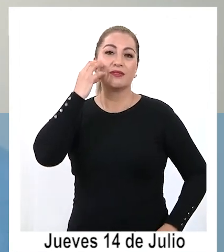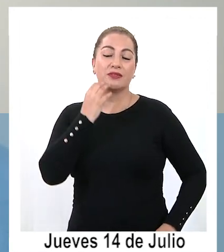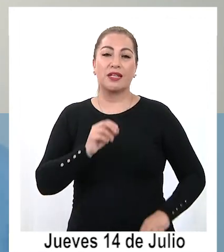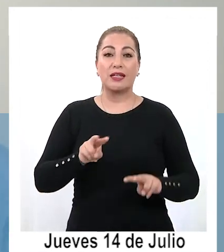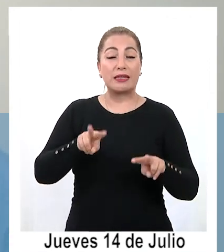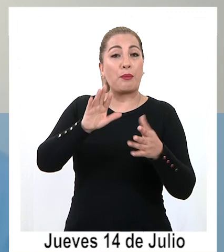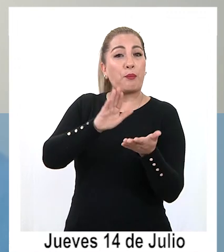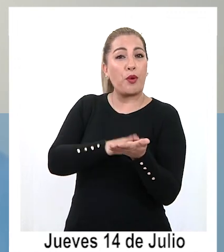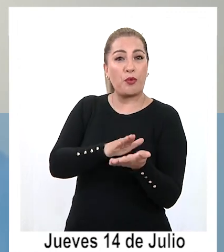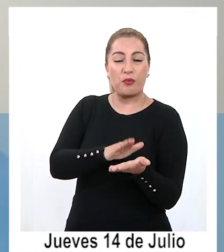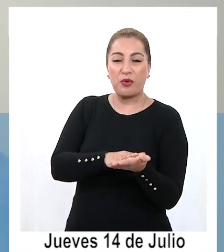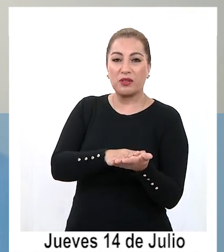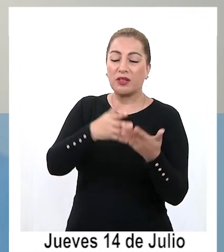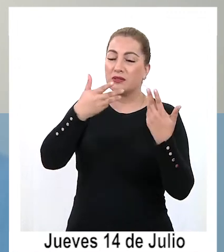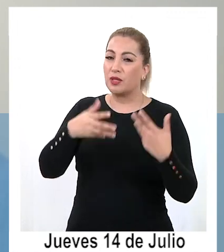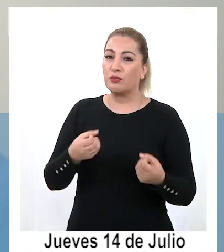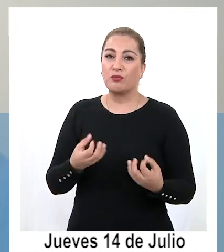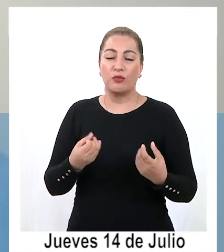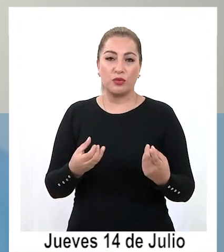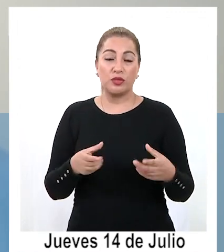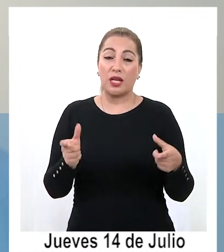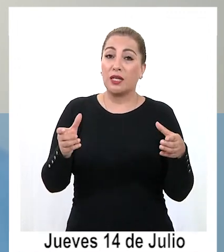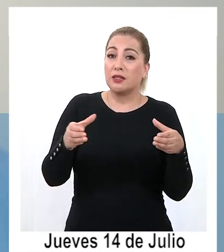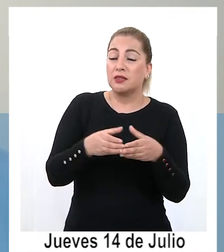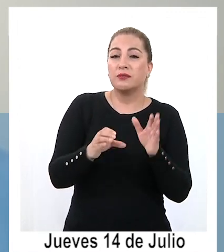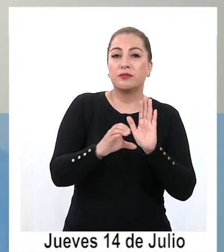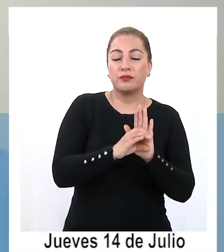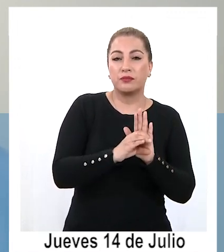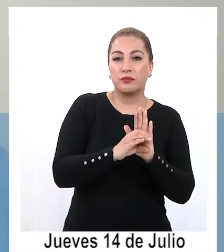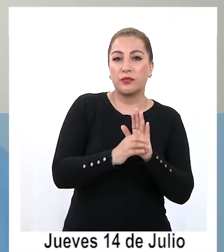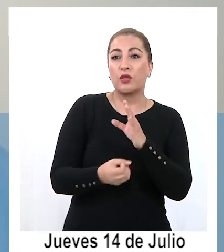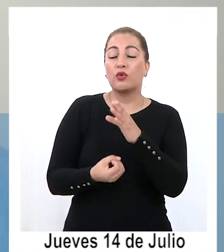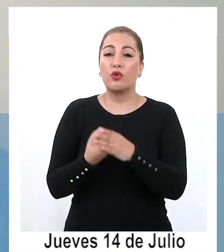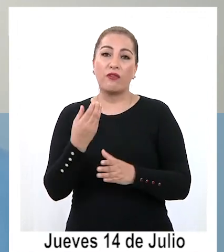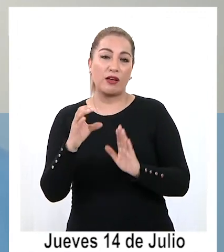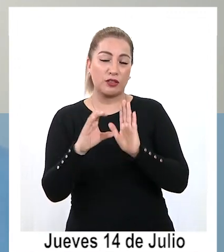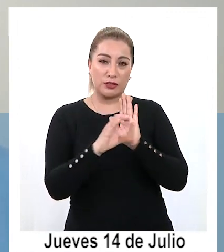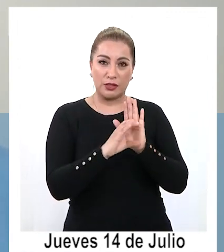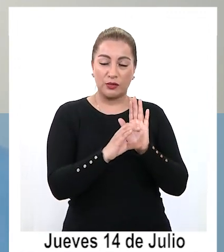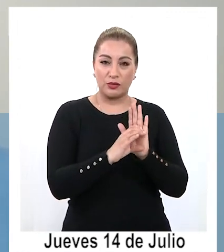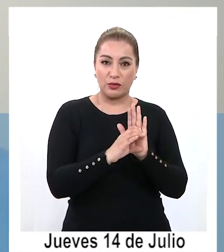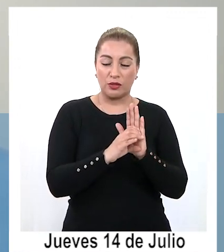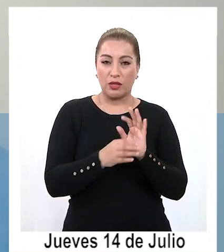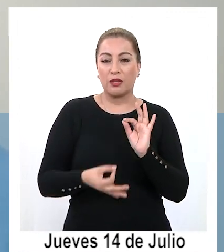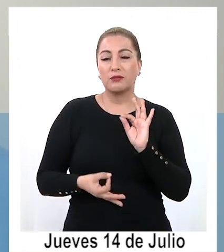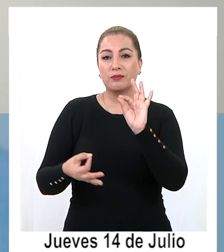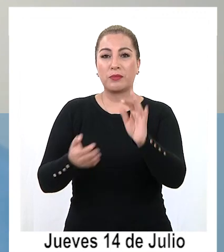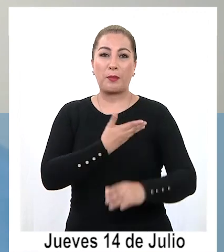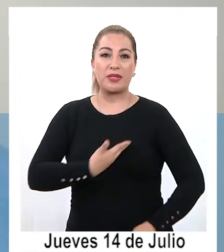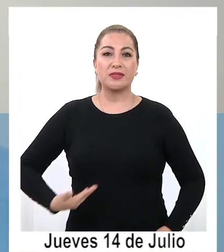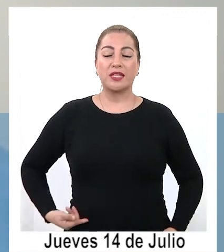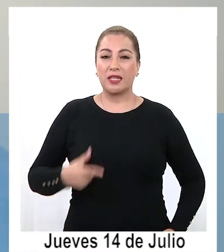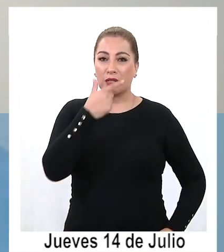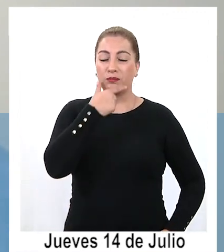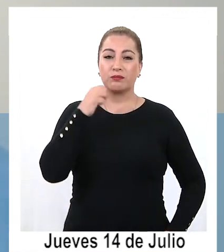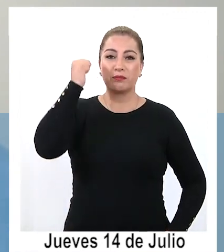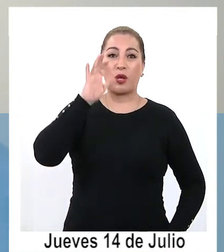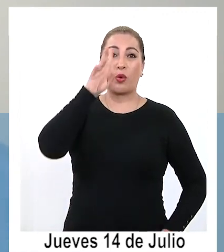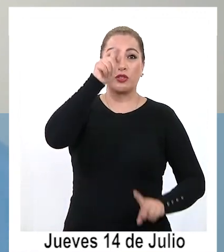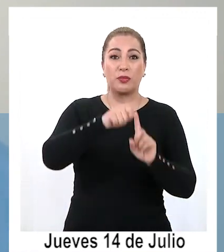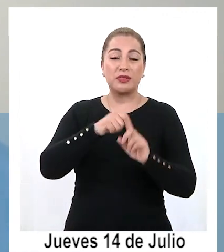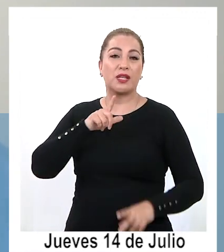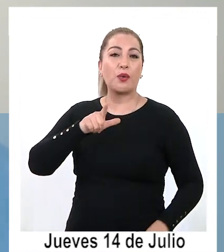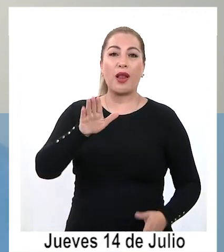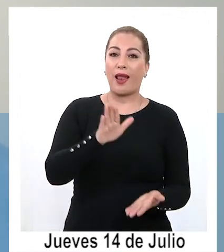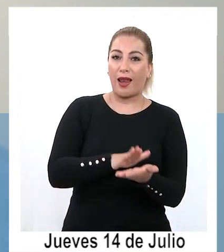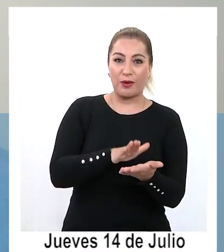estas propuestas que han emanado tanto desde la convención, la propuesta en sí de nueva constitución que se entregó al presidente de la República el pasado 4 de julio, y